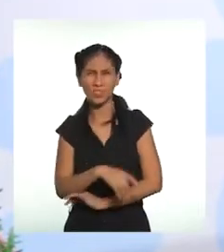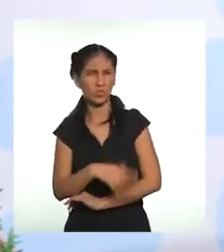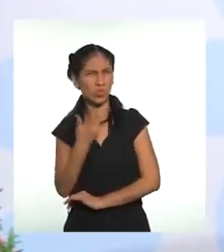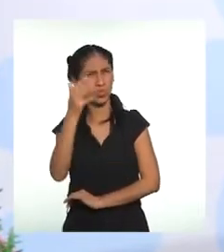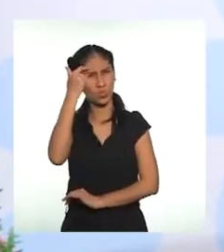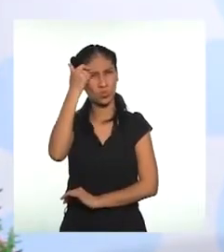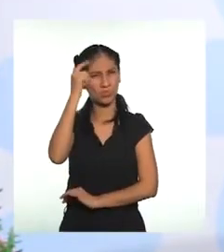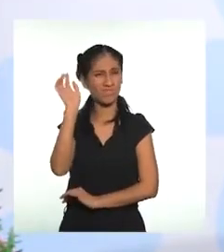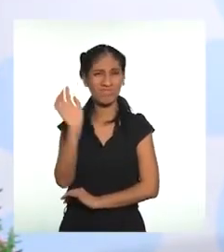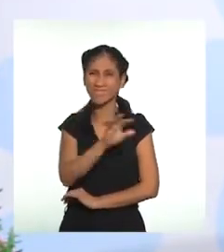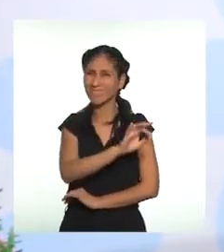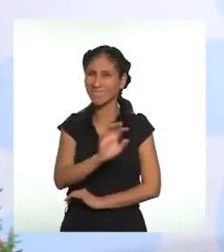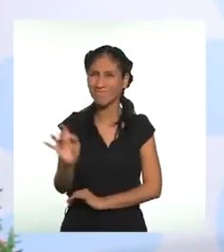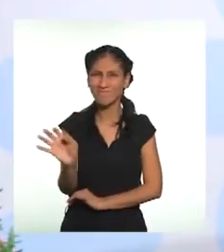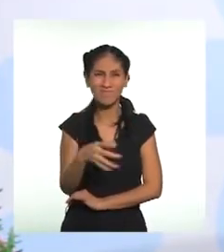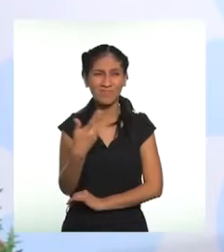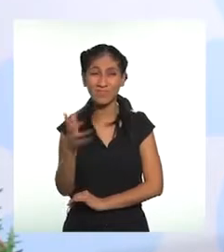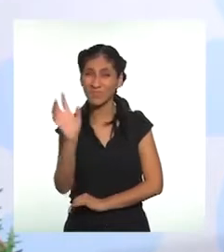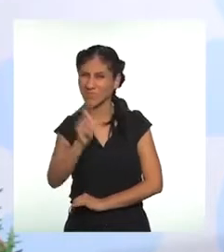Ay.